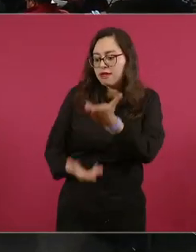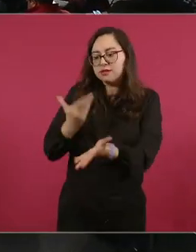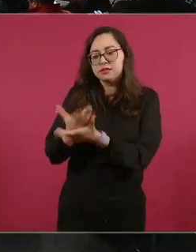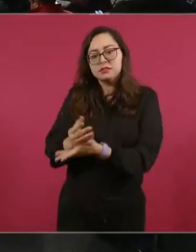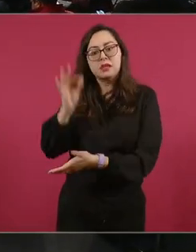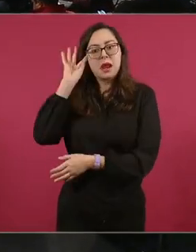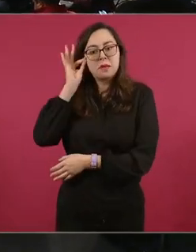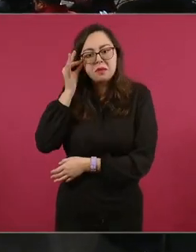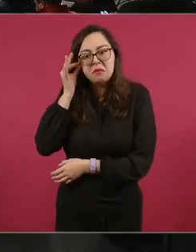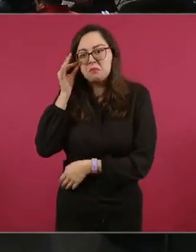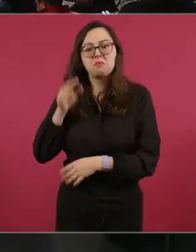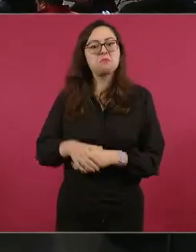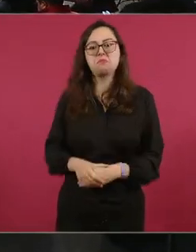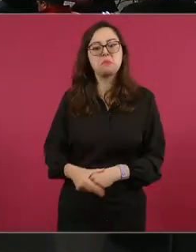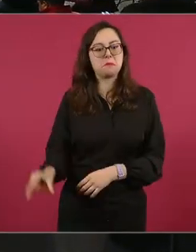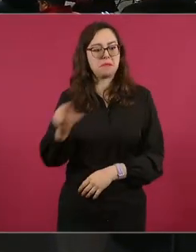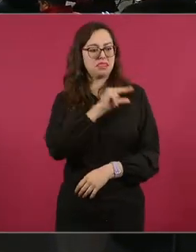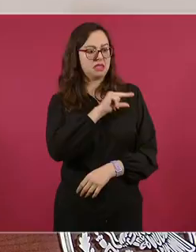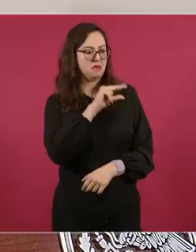de particulares.